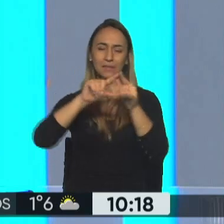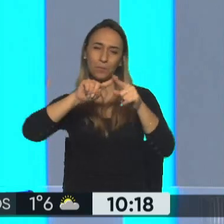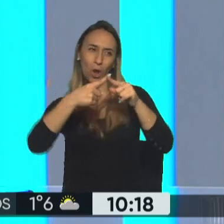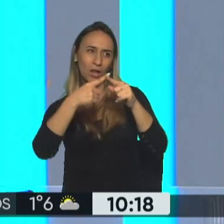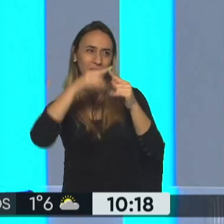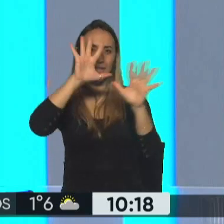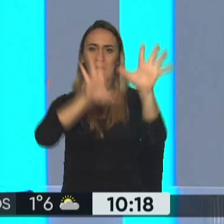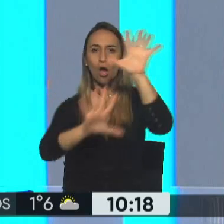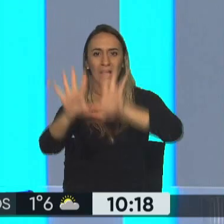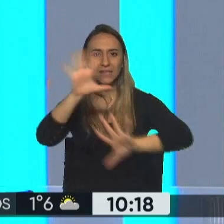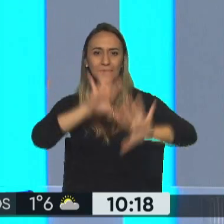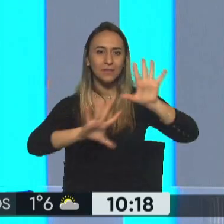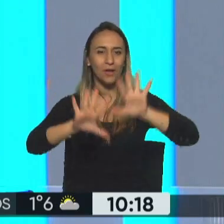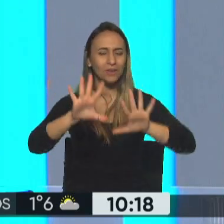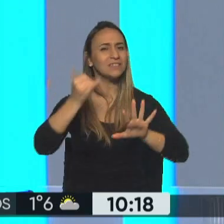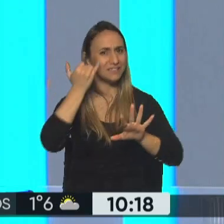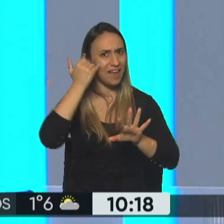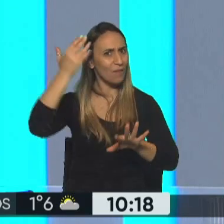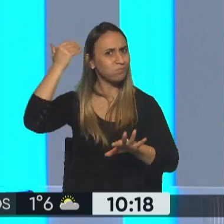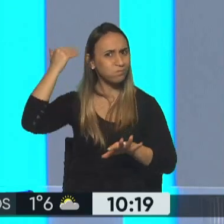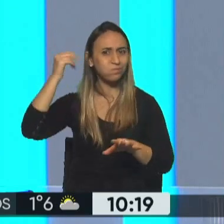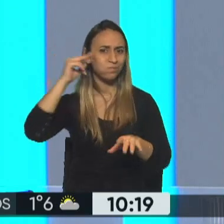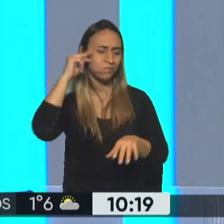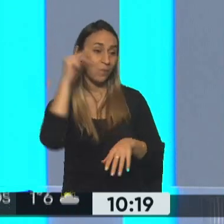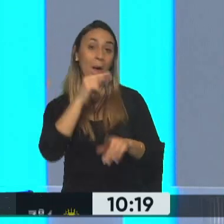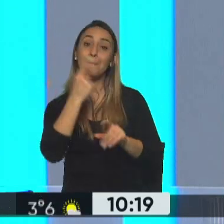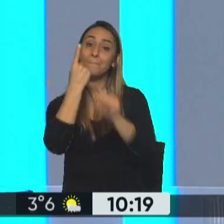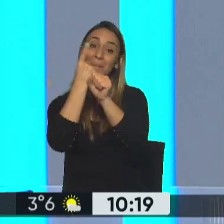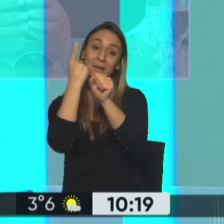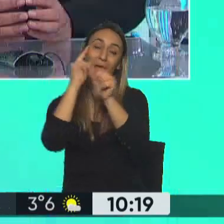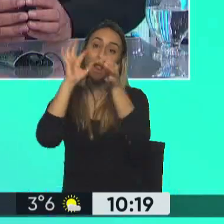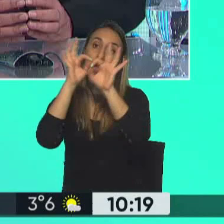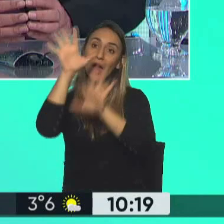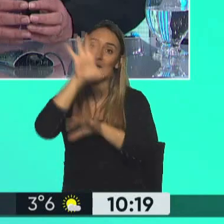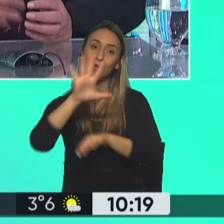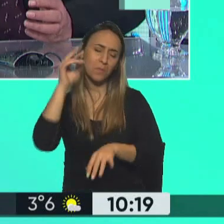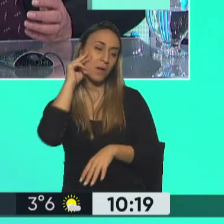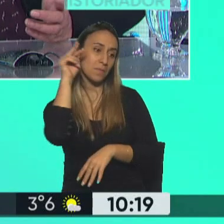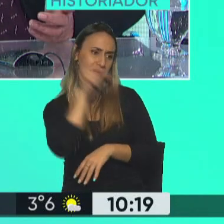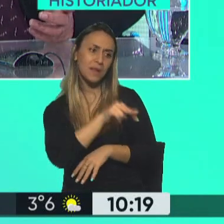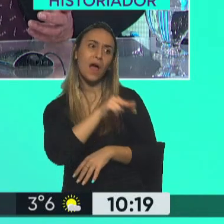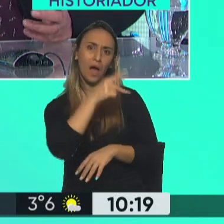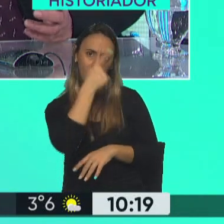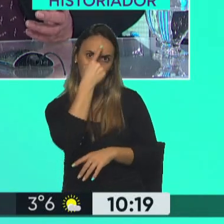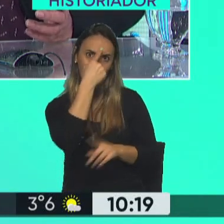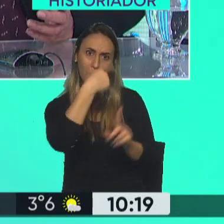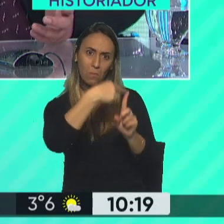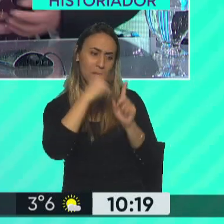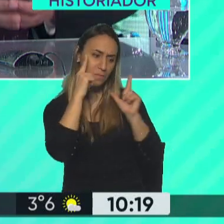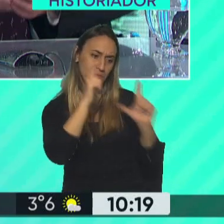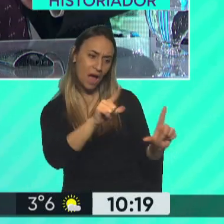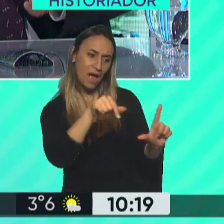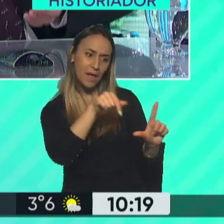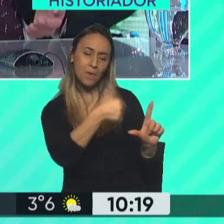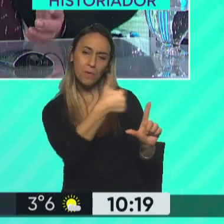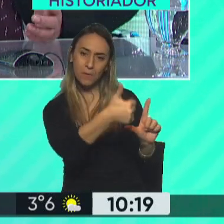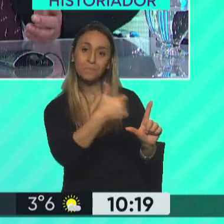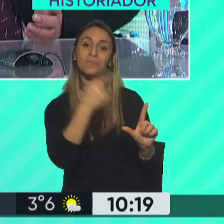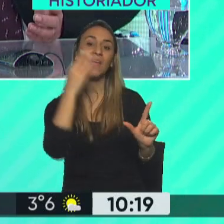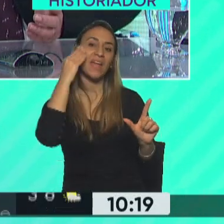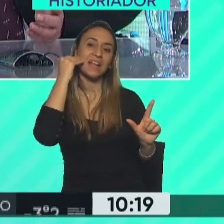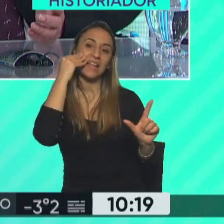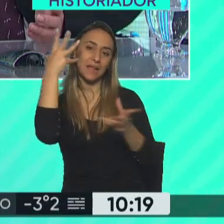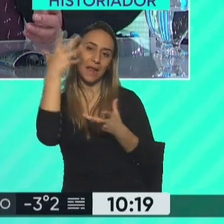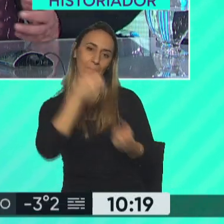las revoluciones son miradas con simpatía. Son miradas con simpatías, hay apoyo obviamente de Inglaterra, que por unas